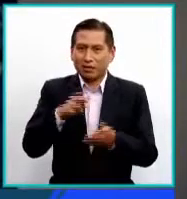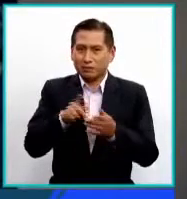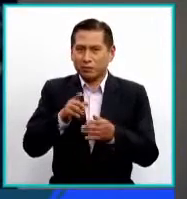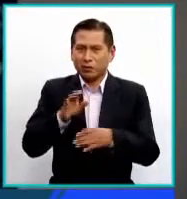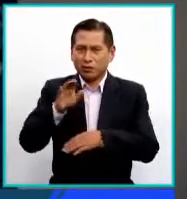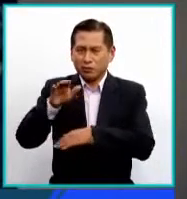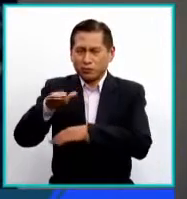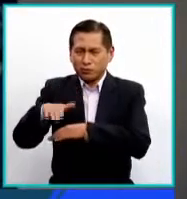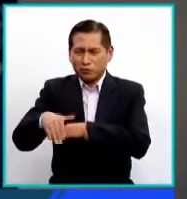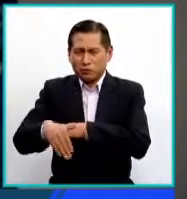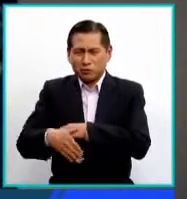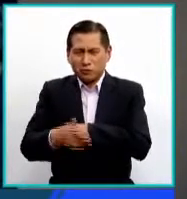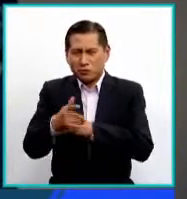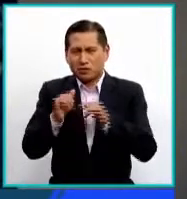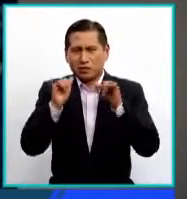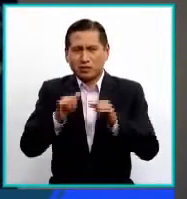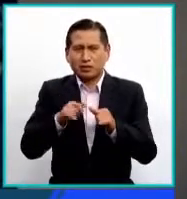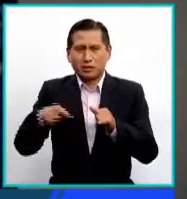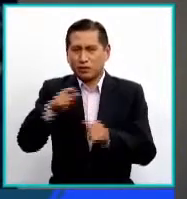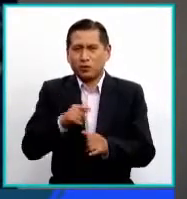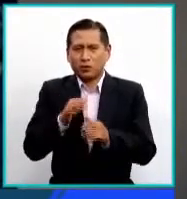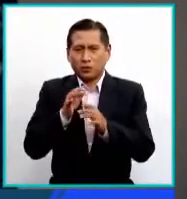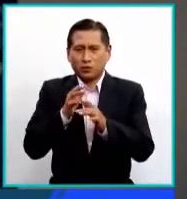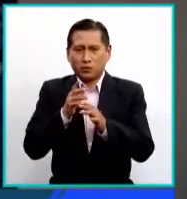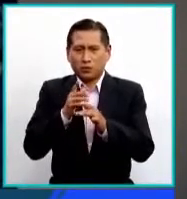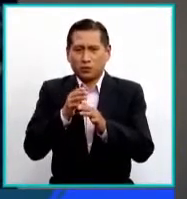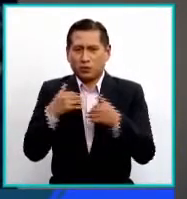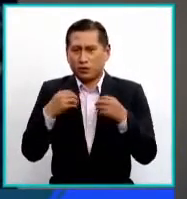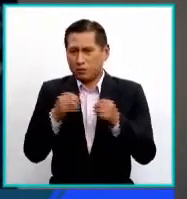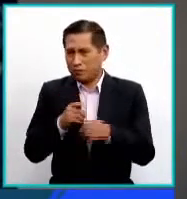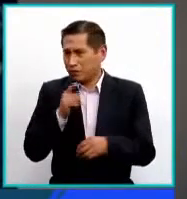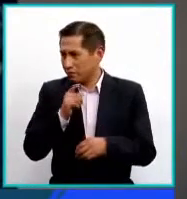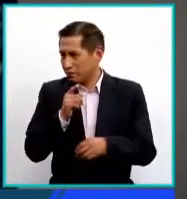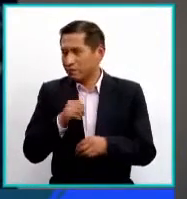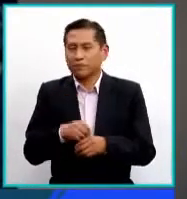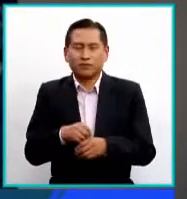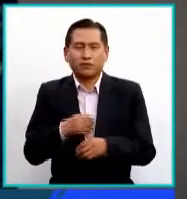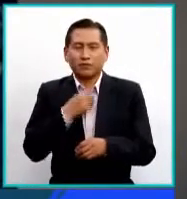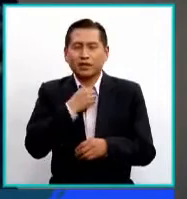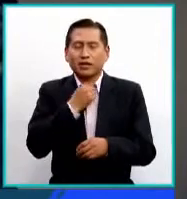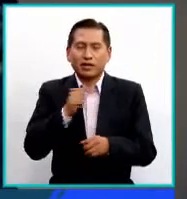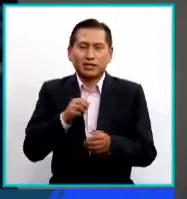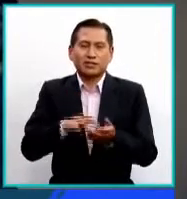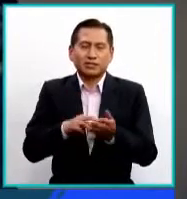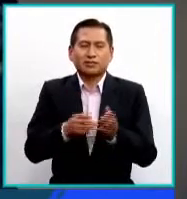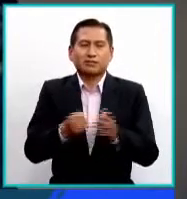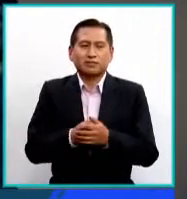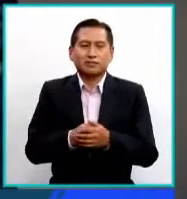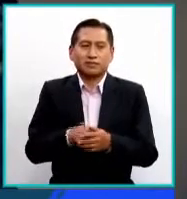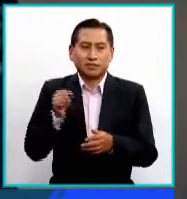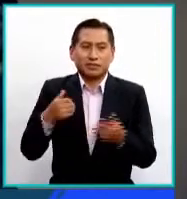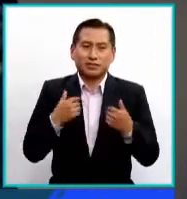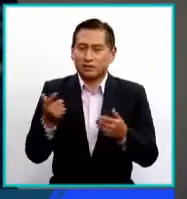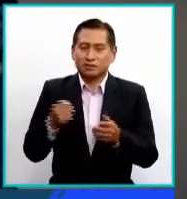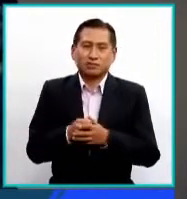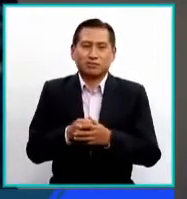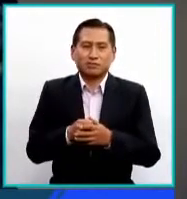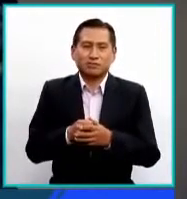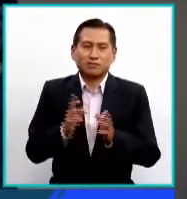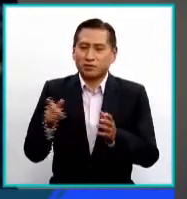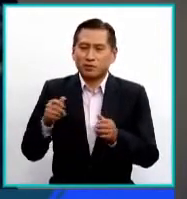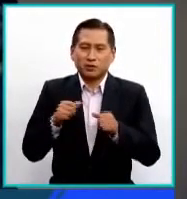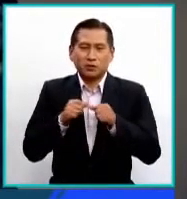horas de la noche te encuentras soplando en espacios exteriores. Sí, como... Claro, esa fue una así